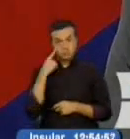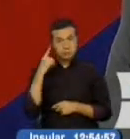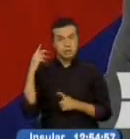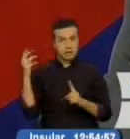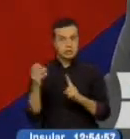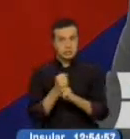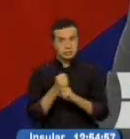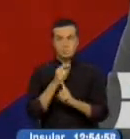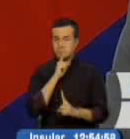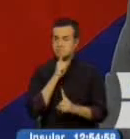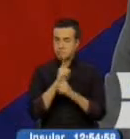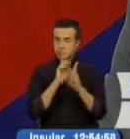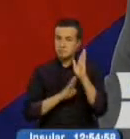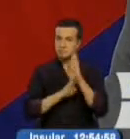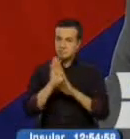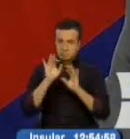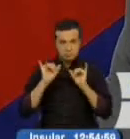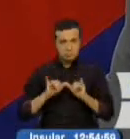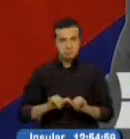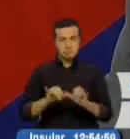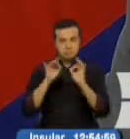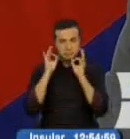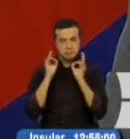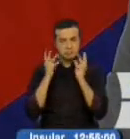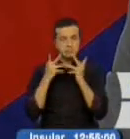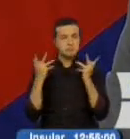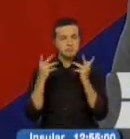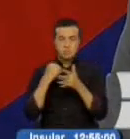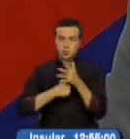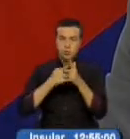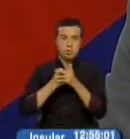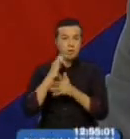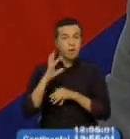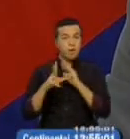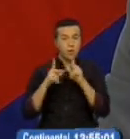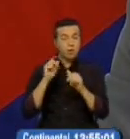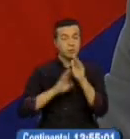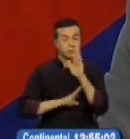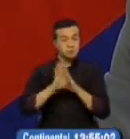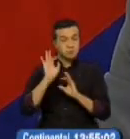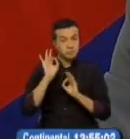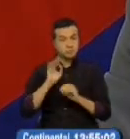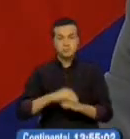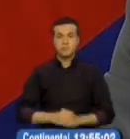y va a dar frutos en una campaña profunda de lucha contra la corrupción.